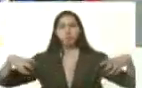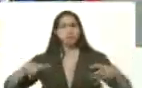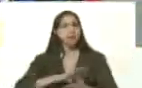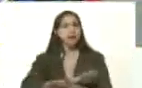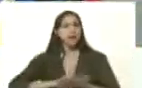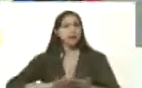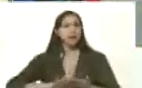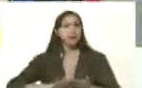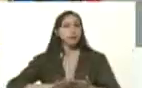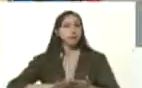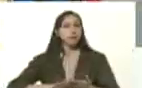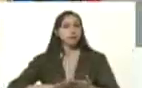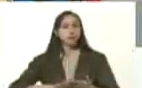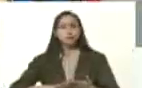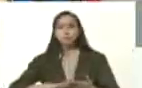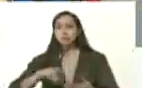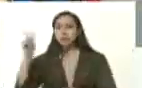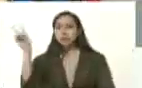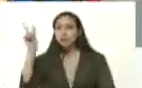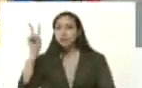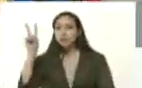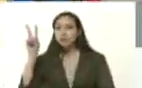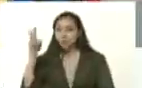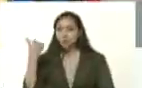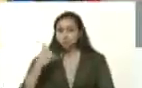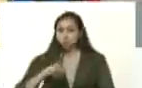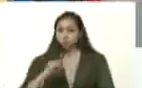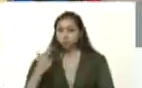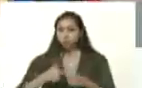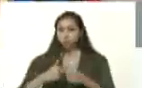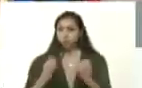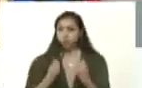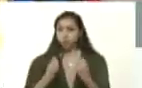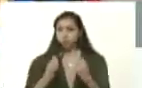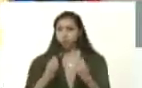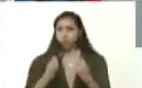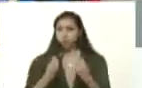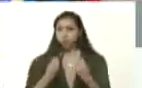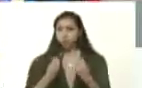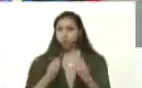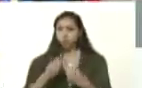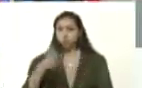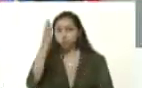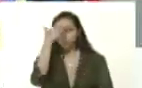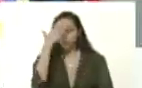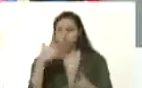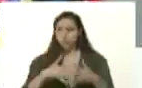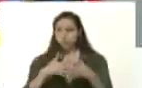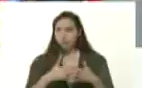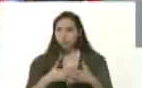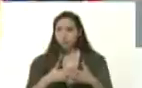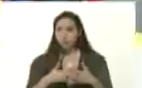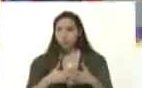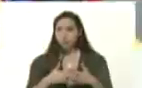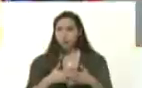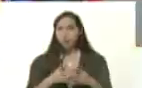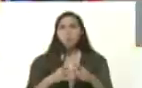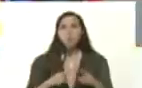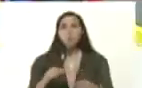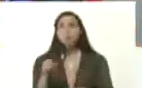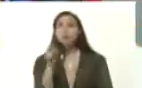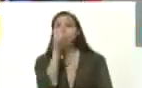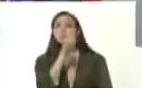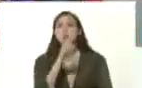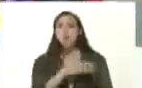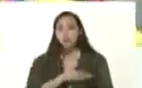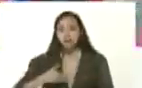Sí, Venezuela tiene mucho petróleo. Pueblo de Estados Unidos, si ustedes quieren el petróleo de Venezuela,